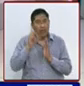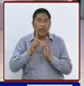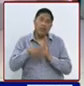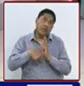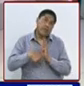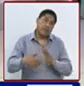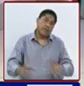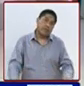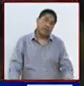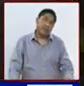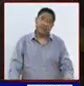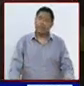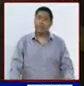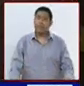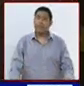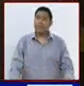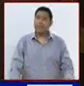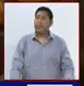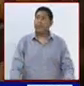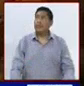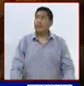después.